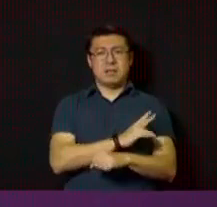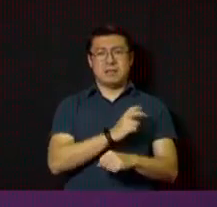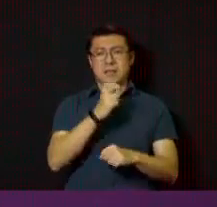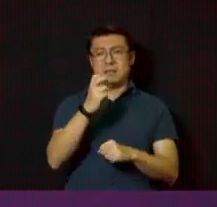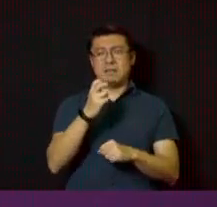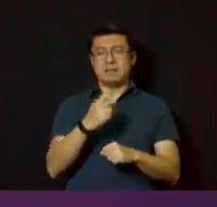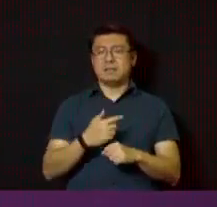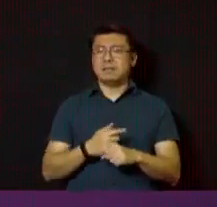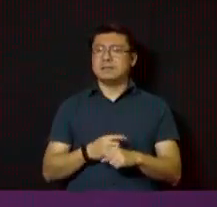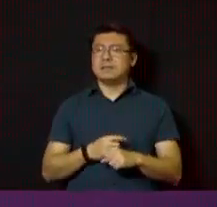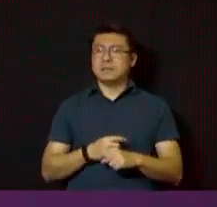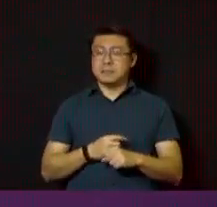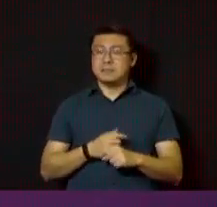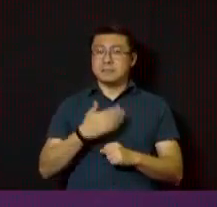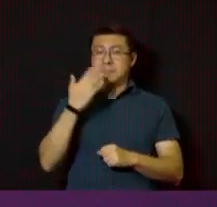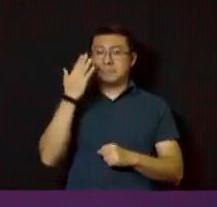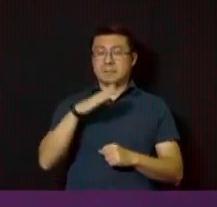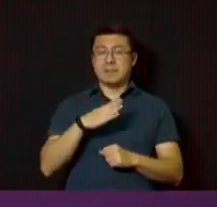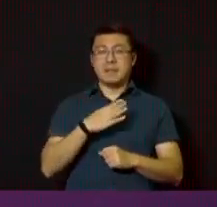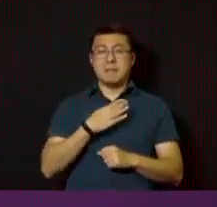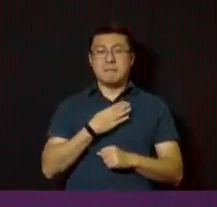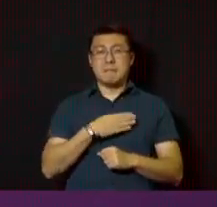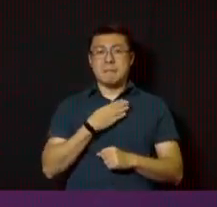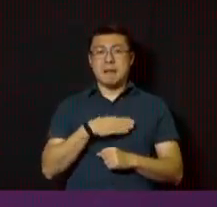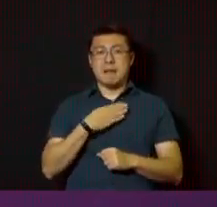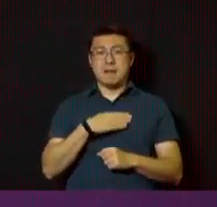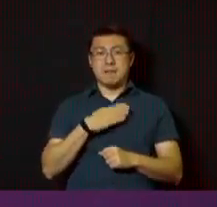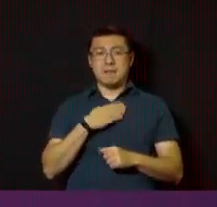al baño, ¿no? Y cuando quería, incluso